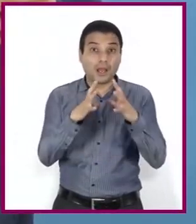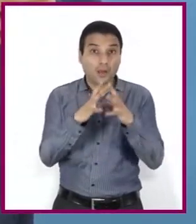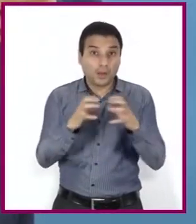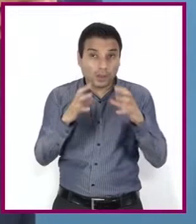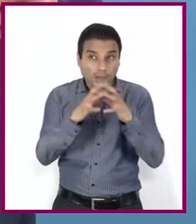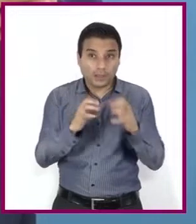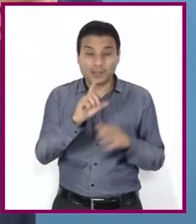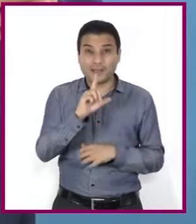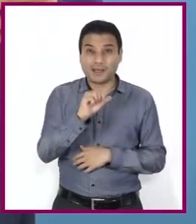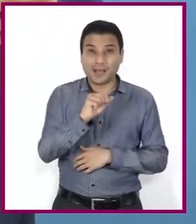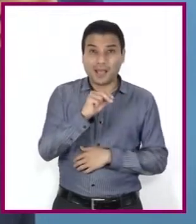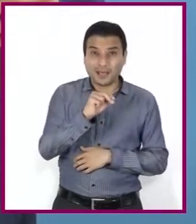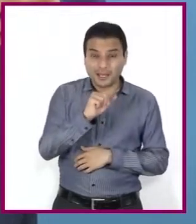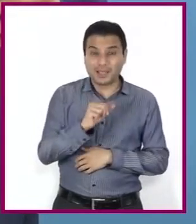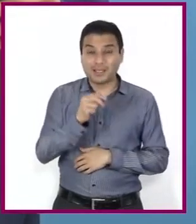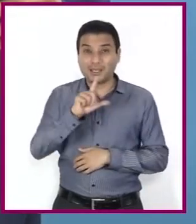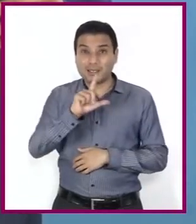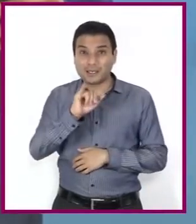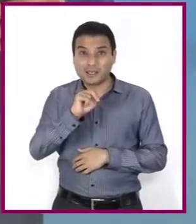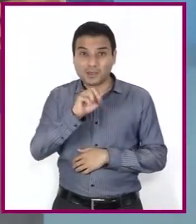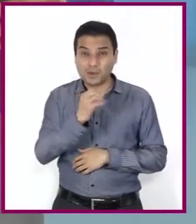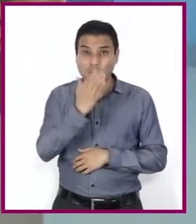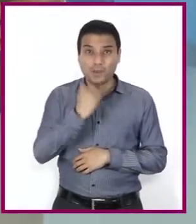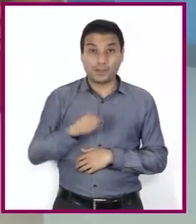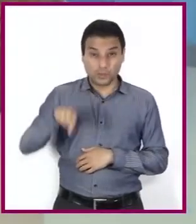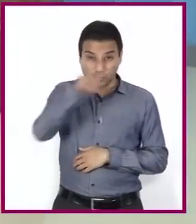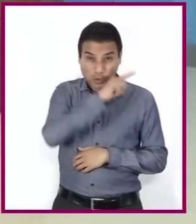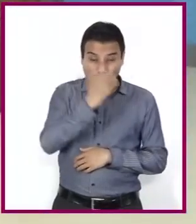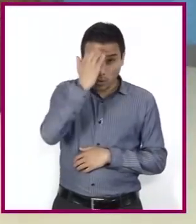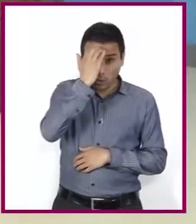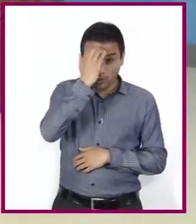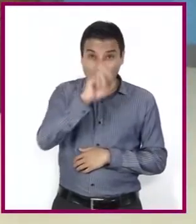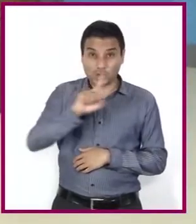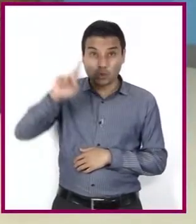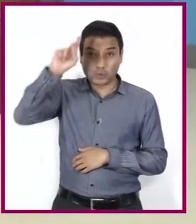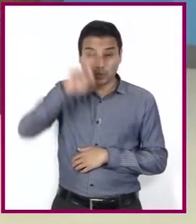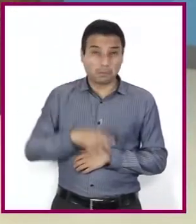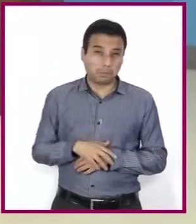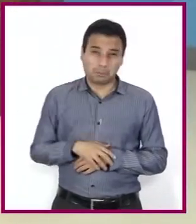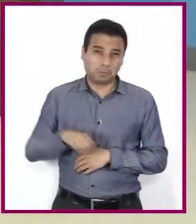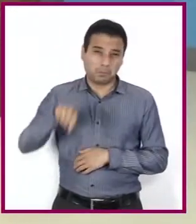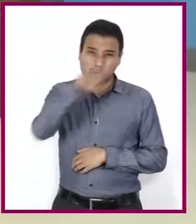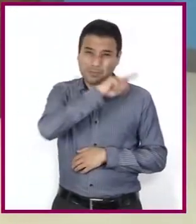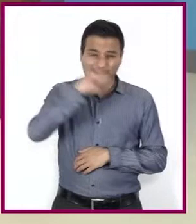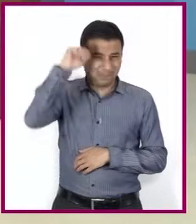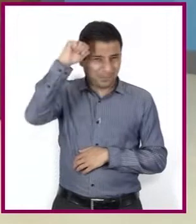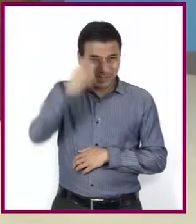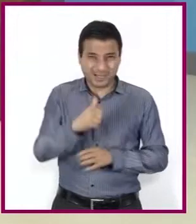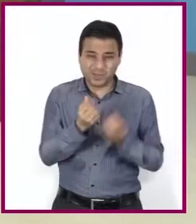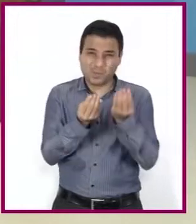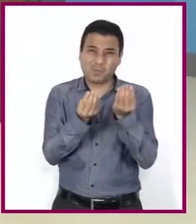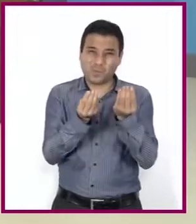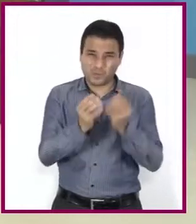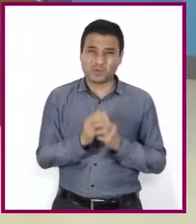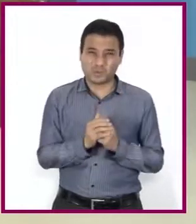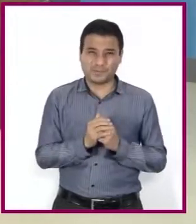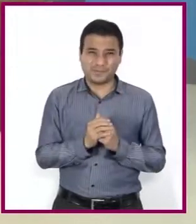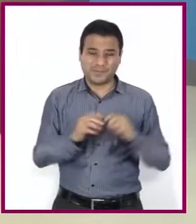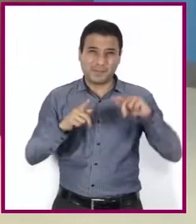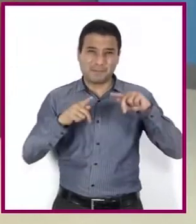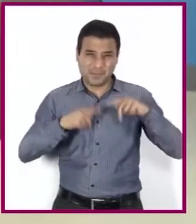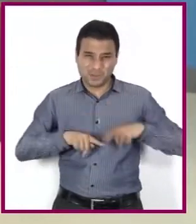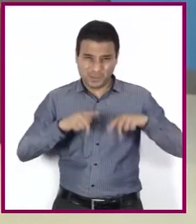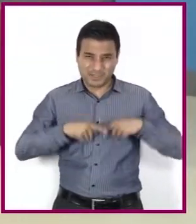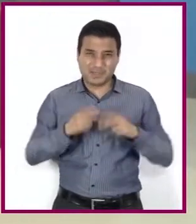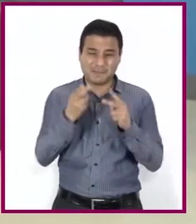novedad. Y como no conocen al verdadero Dios y Señor, están en grandísimos pecados de idolatría, sacrificios de hombres